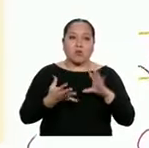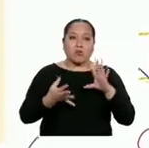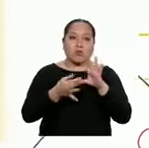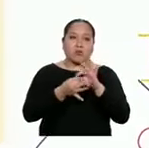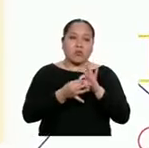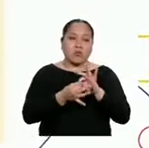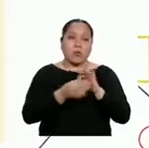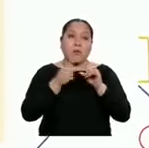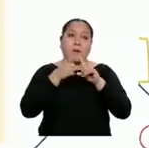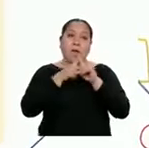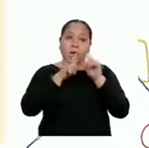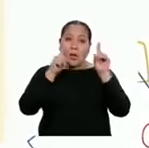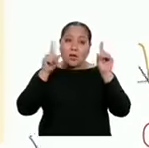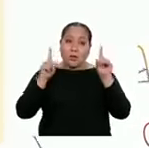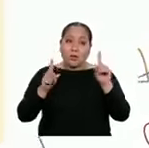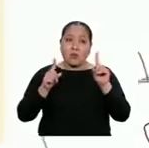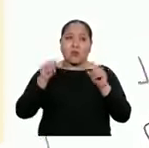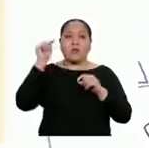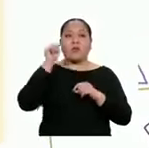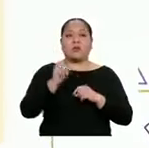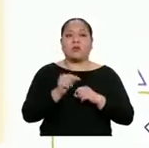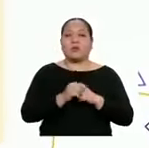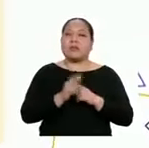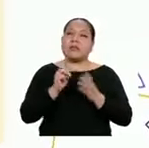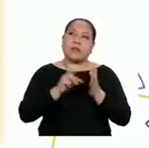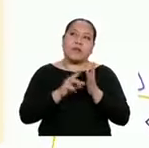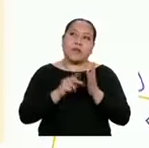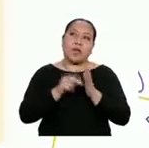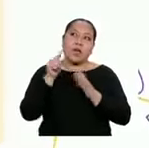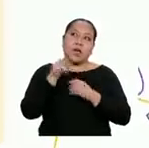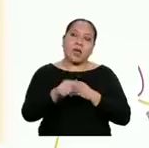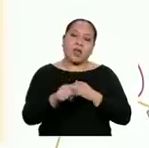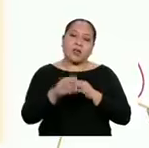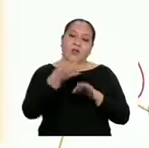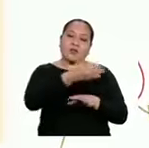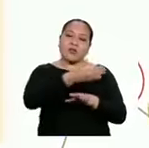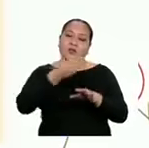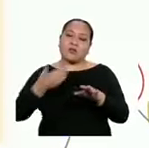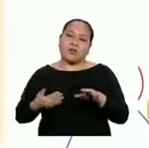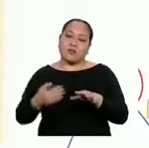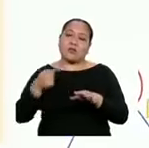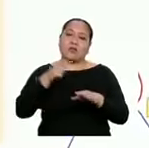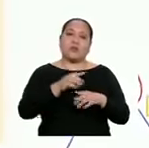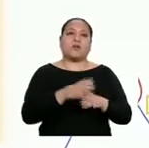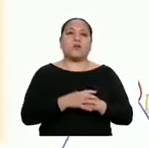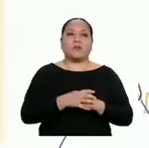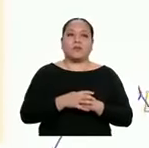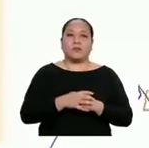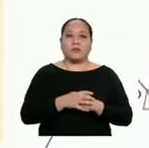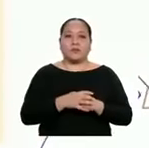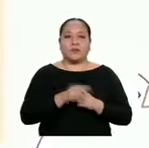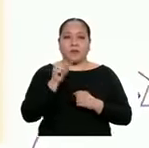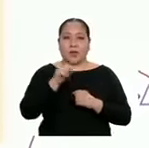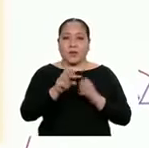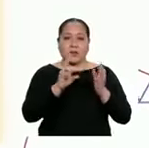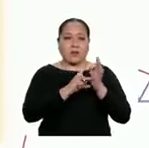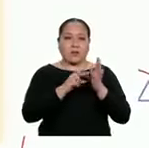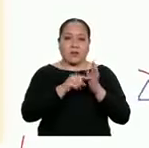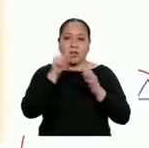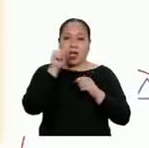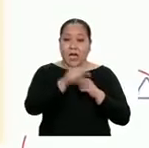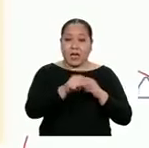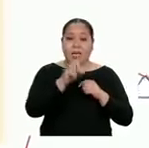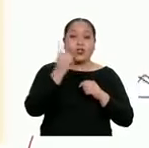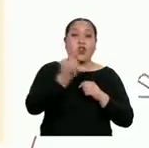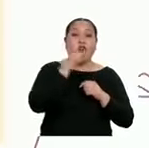conector, sin embargo, lo que significa que se va a decir algo opuesto a la idea anterior. O sea, eso no